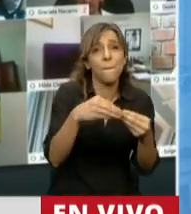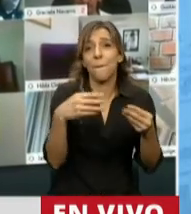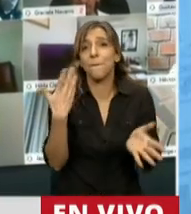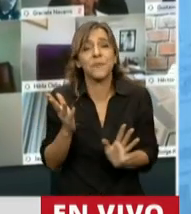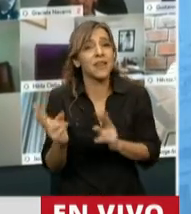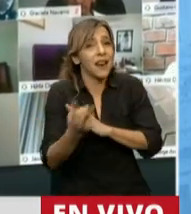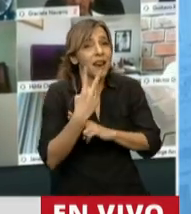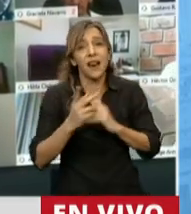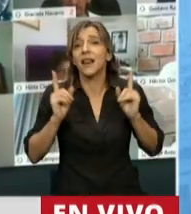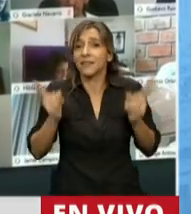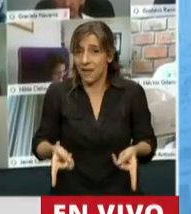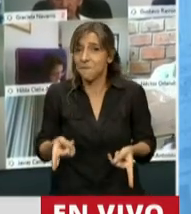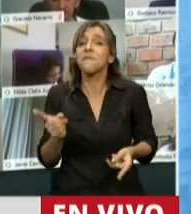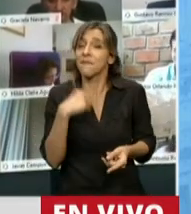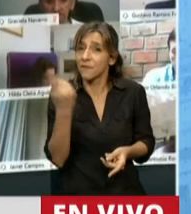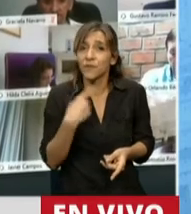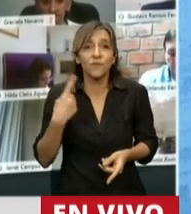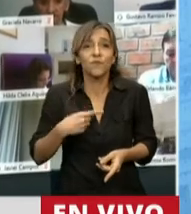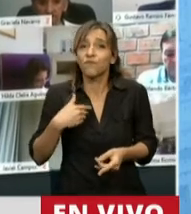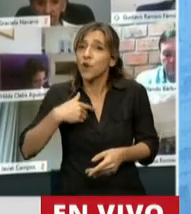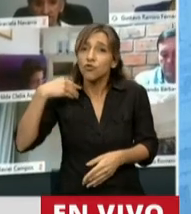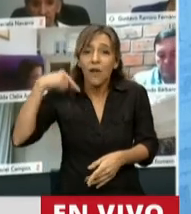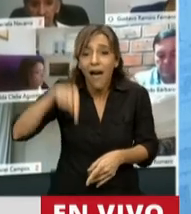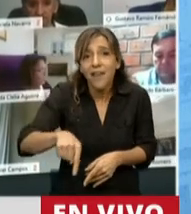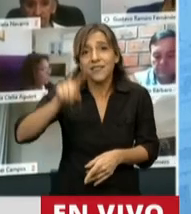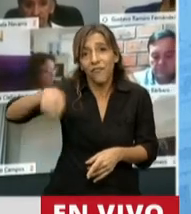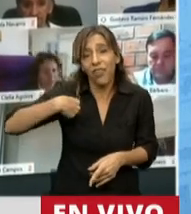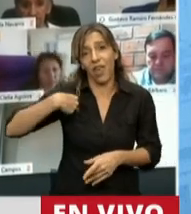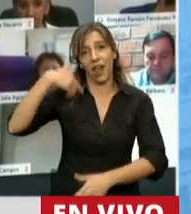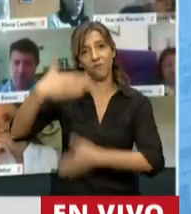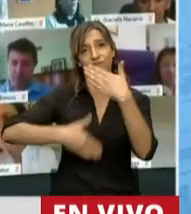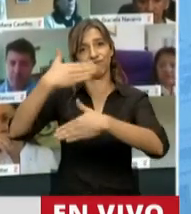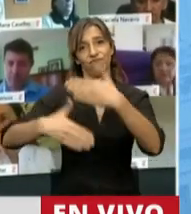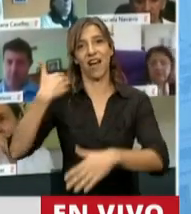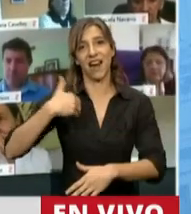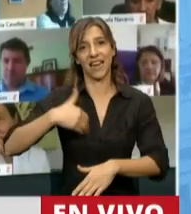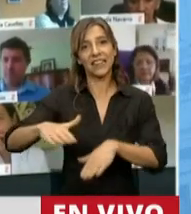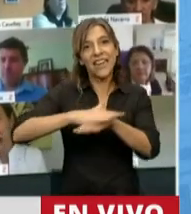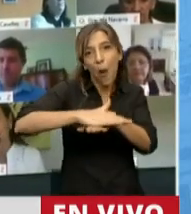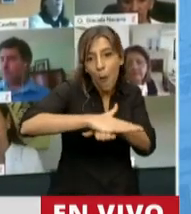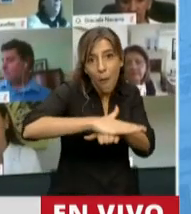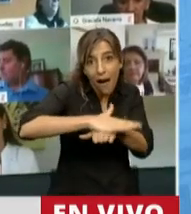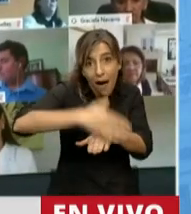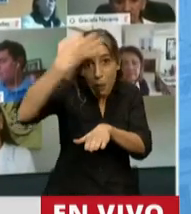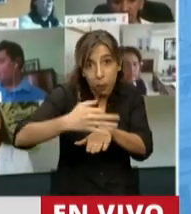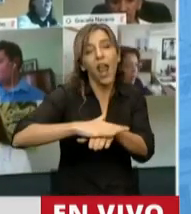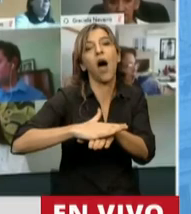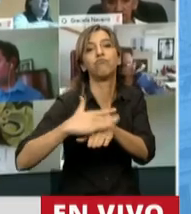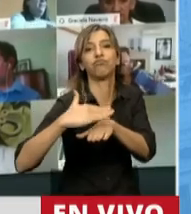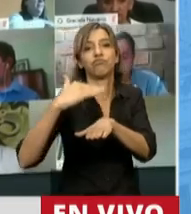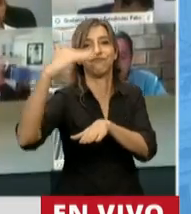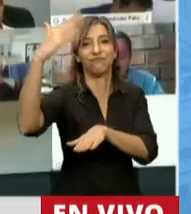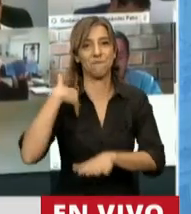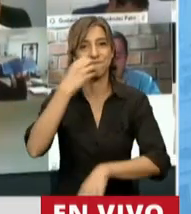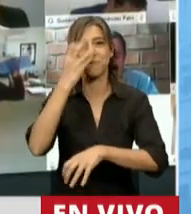y, sobre todo, seguir construyendo de las bases de una Argentina solidaria, de una Argentina que junta y todos y